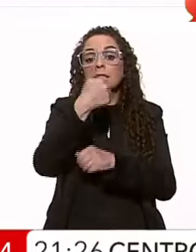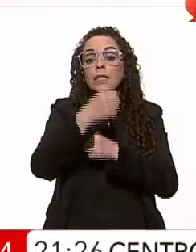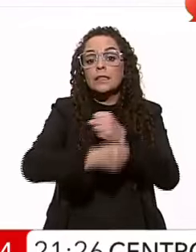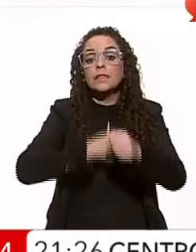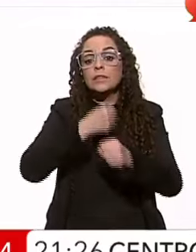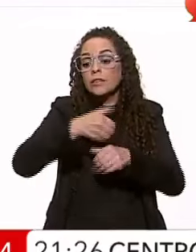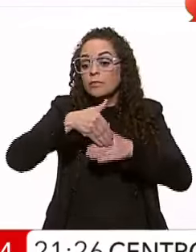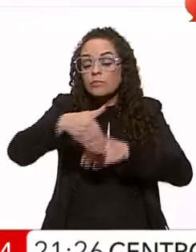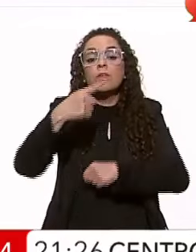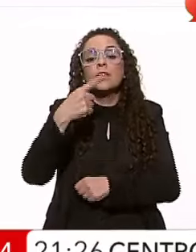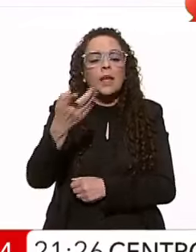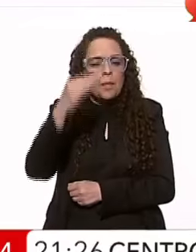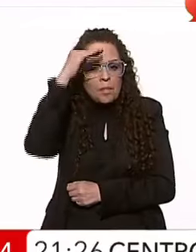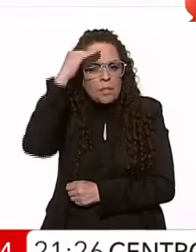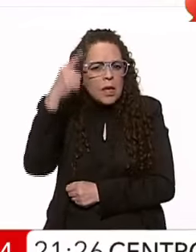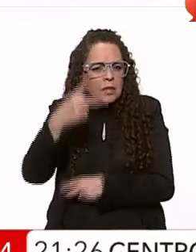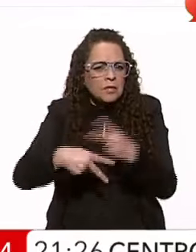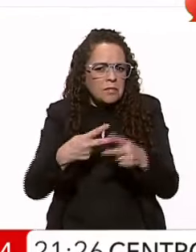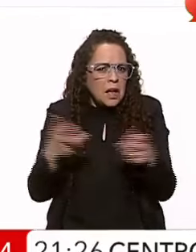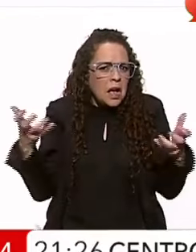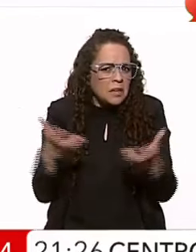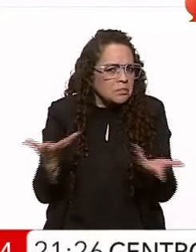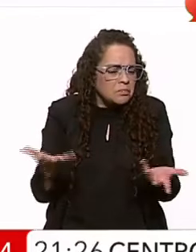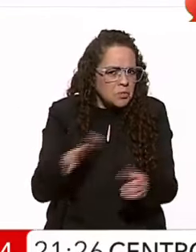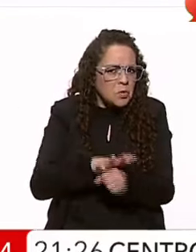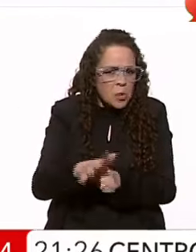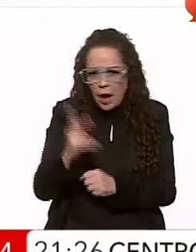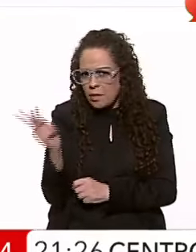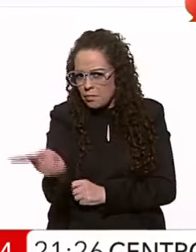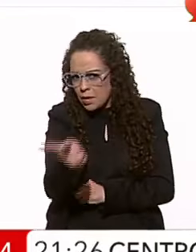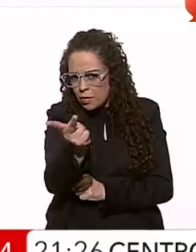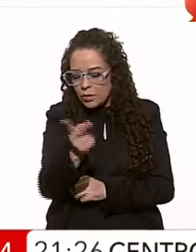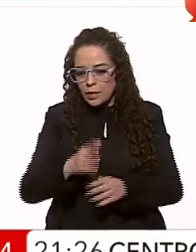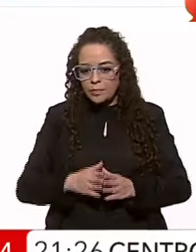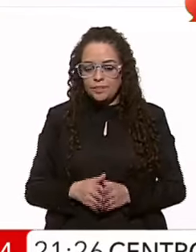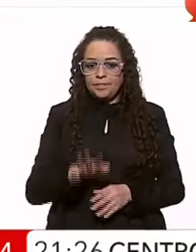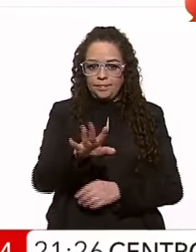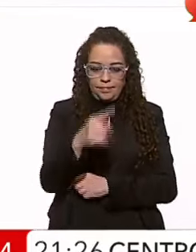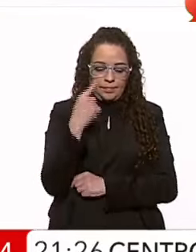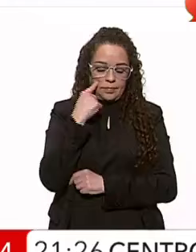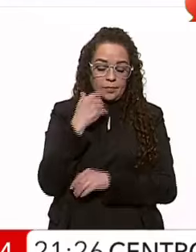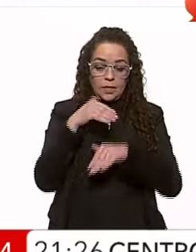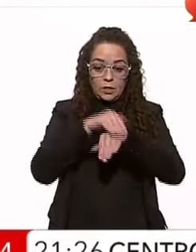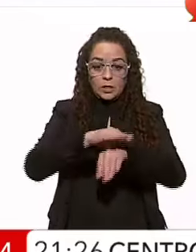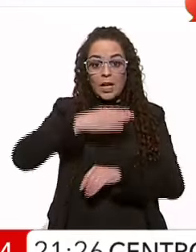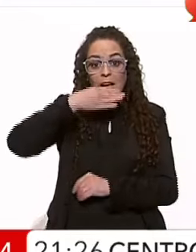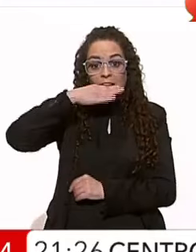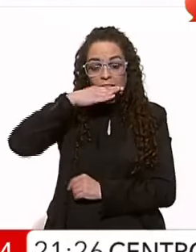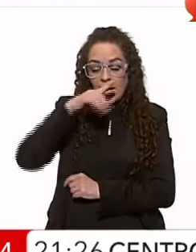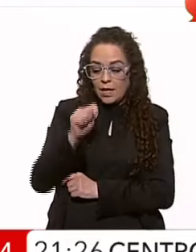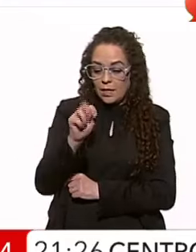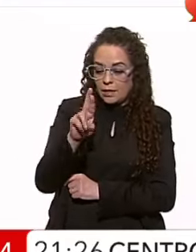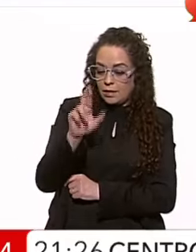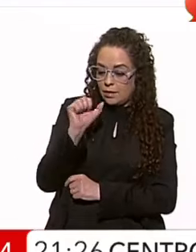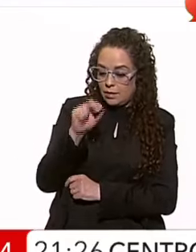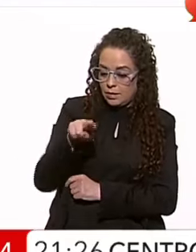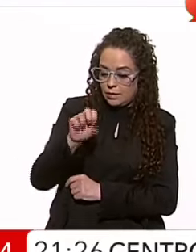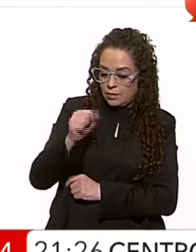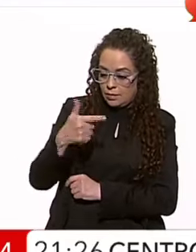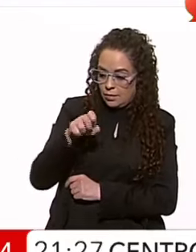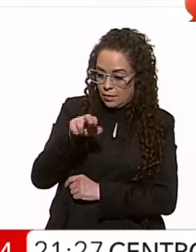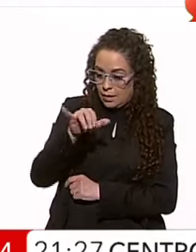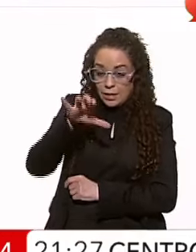mente? Mire, en primer lugar, para ratificar el tema del maíz transgénico también, la postura de la